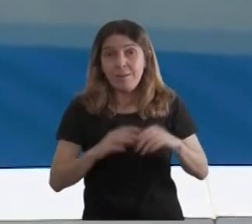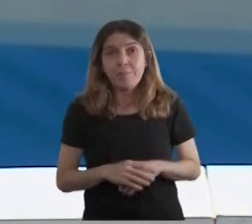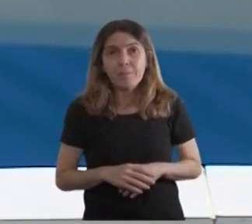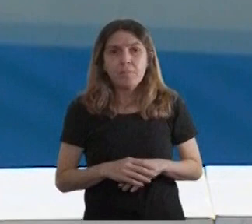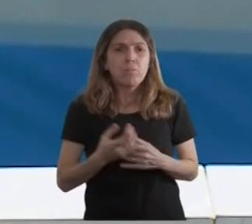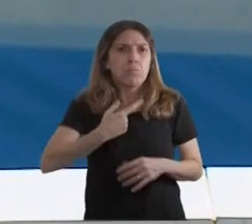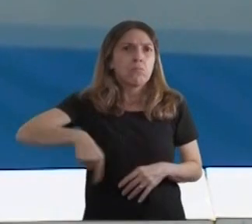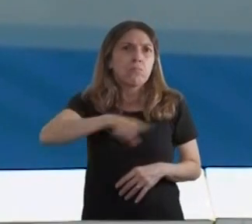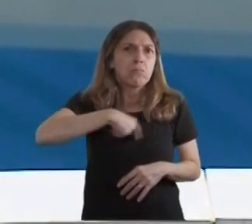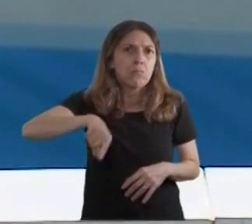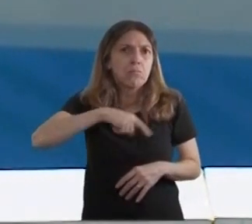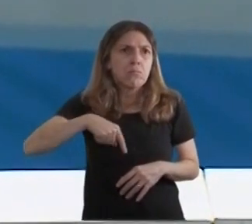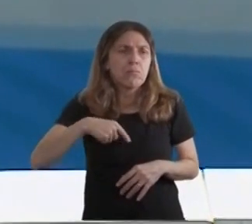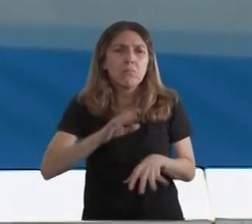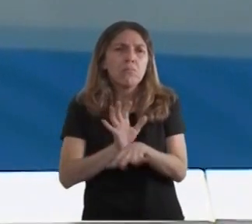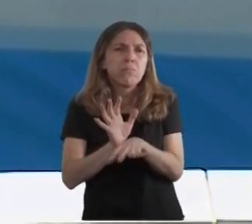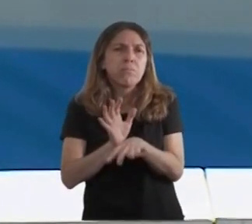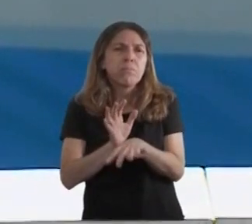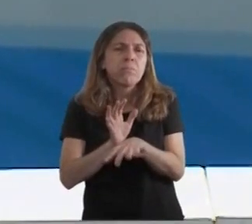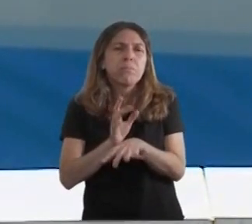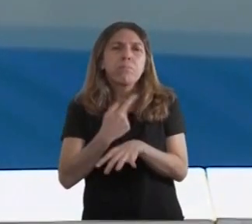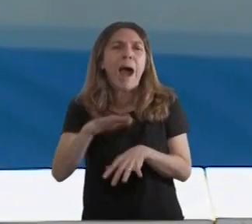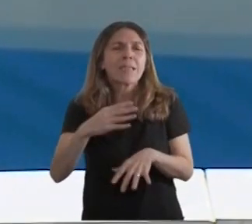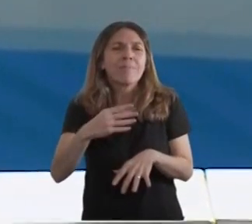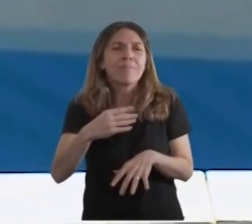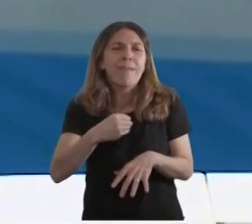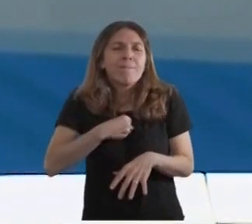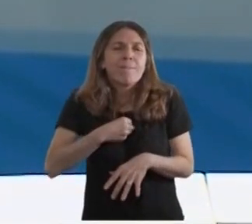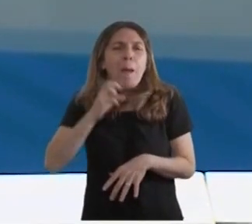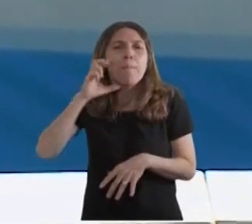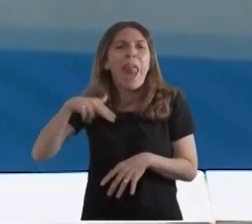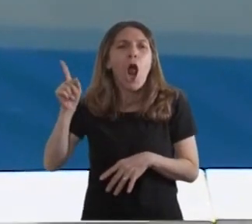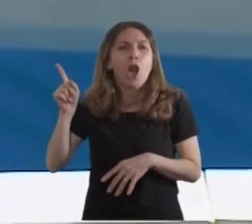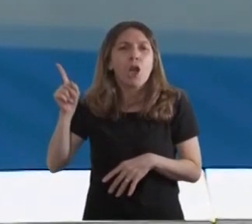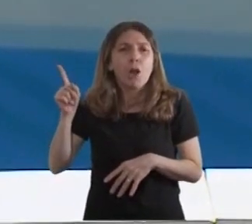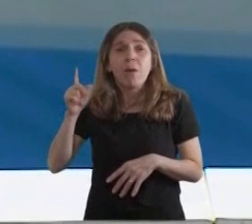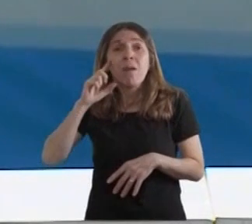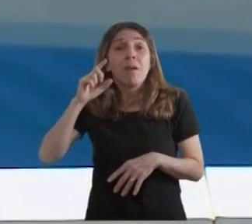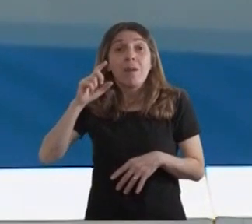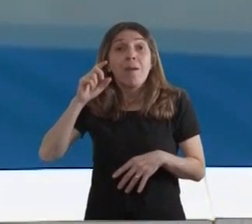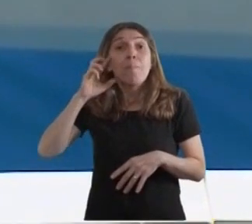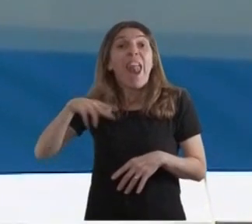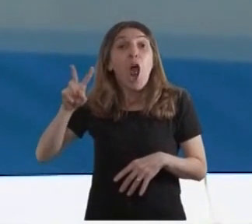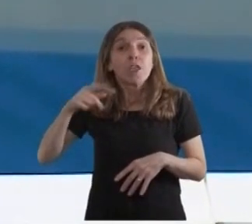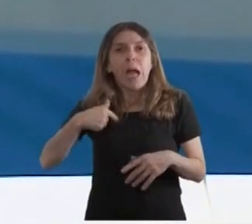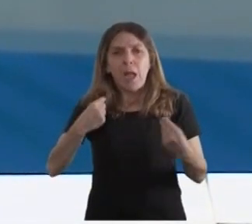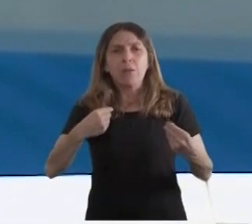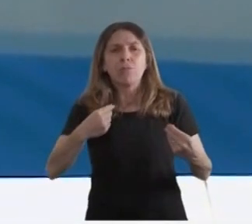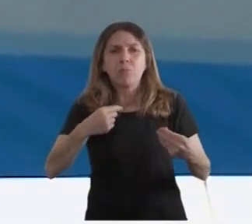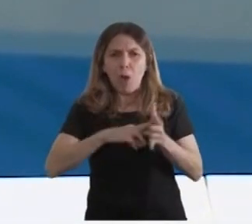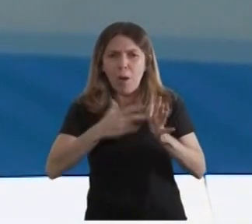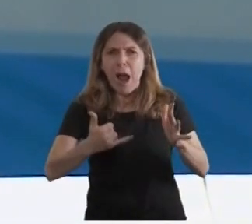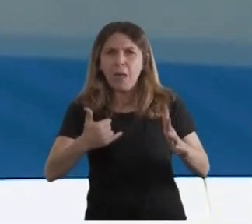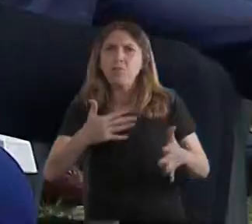nosotros por sobre todas las cosas somos peronistas y qué hacemos los peronistas cuando aparecen los problemas le ponemos el pecho y